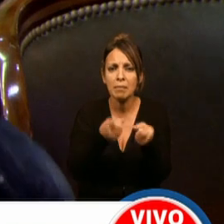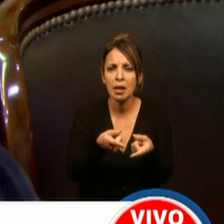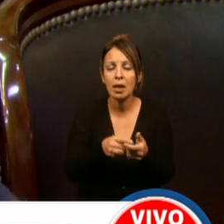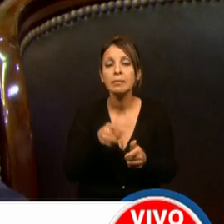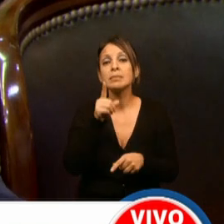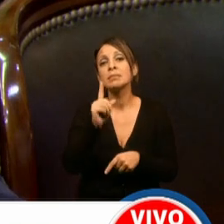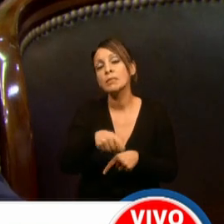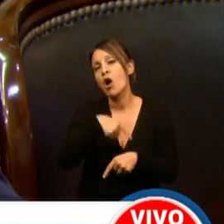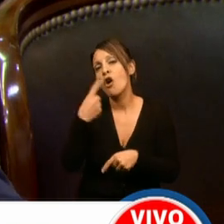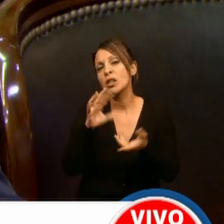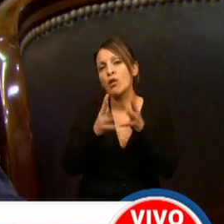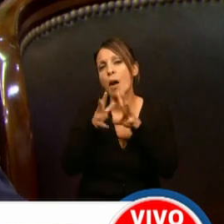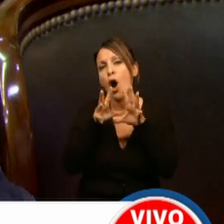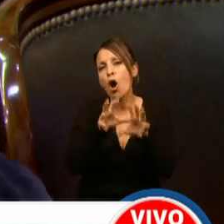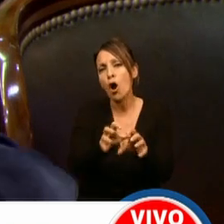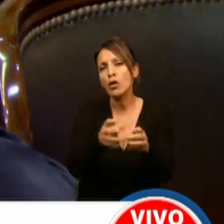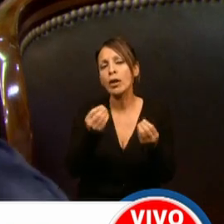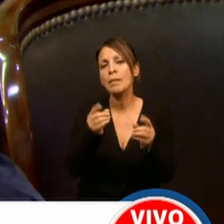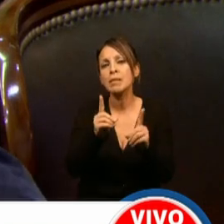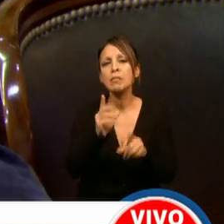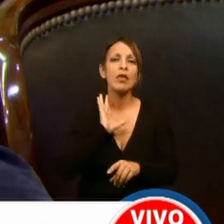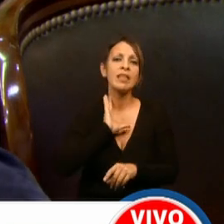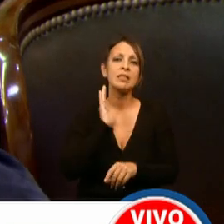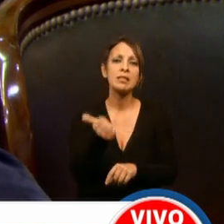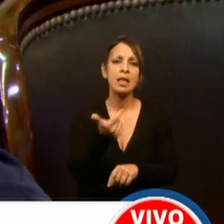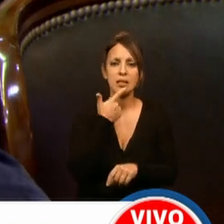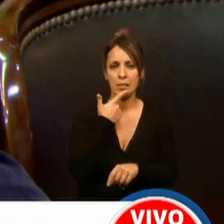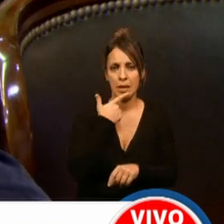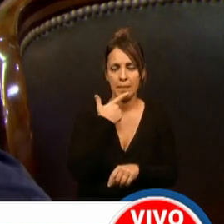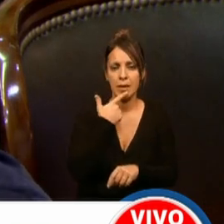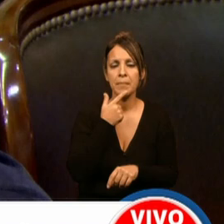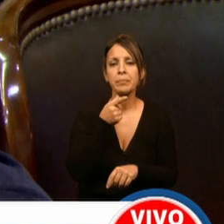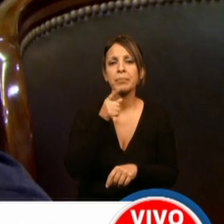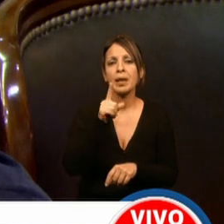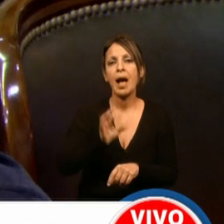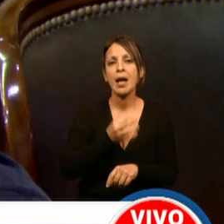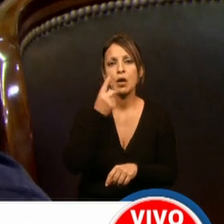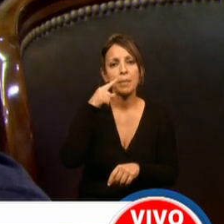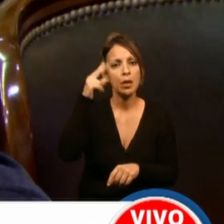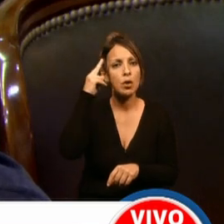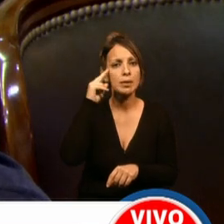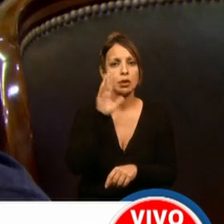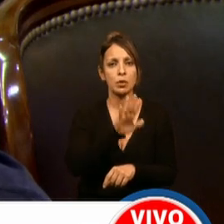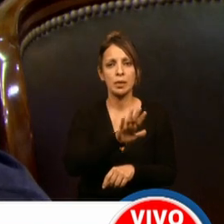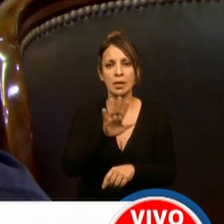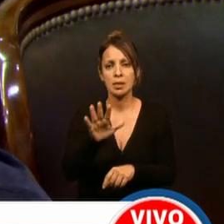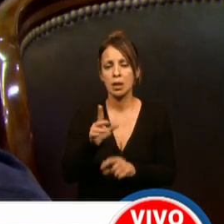a la institucionalidad democrática el 16 de septiembre de 1955